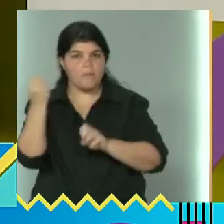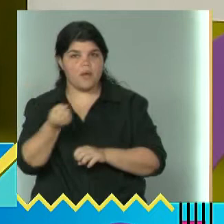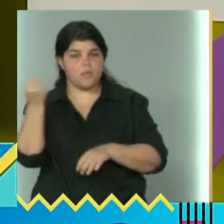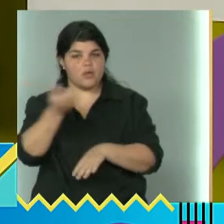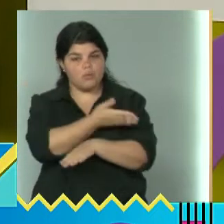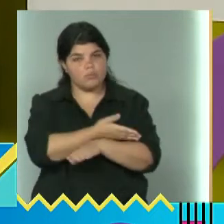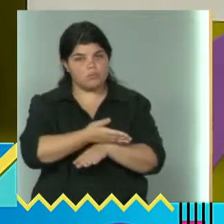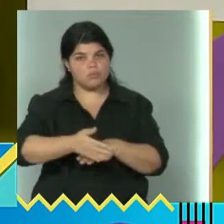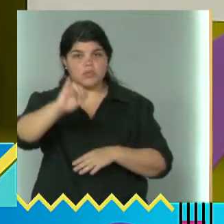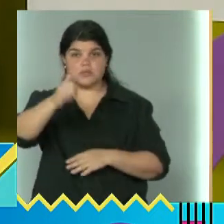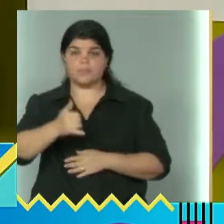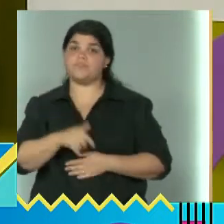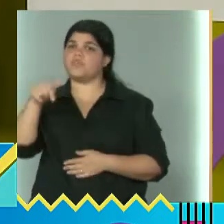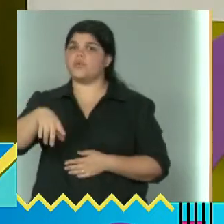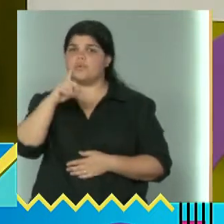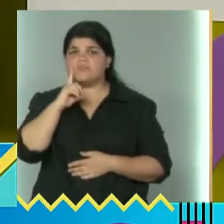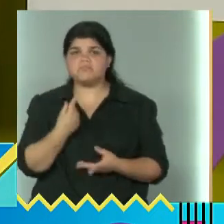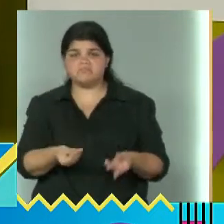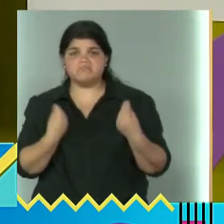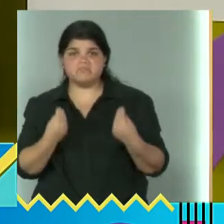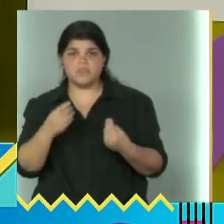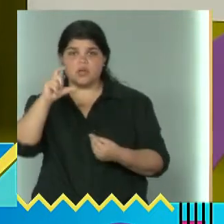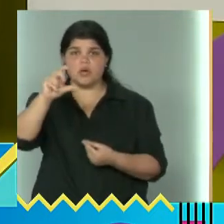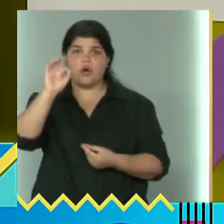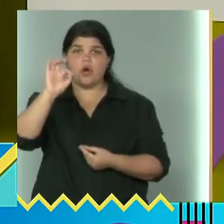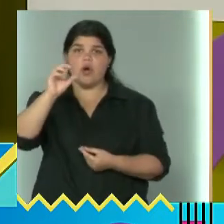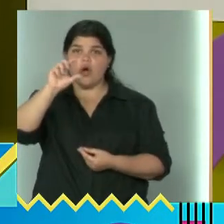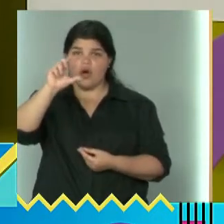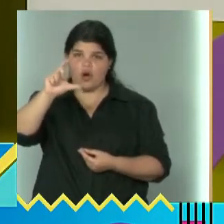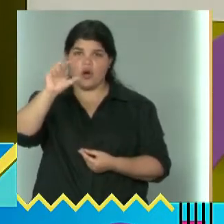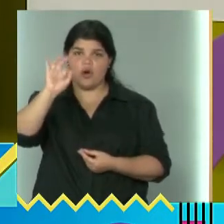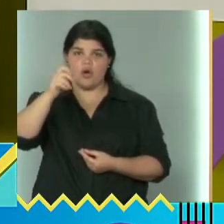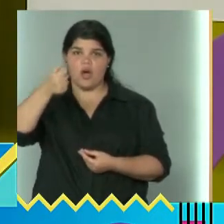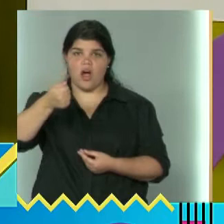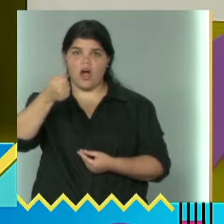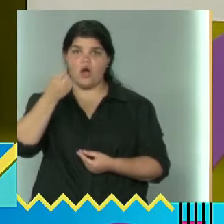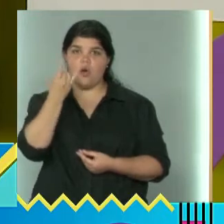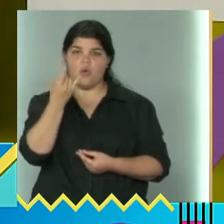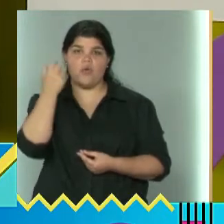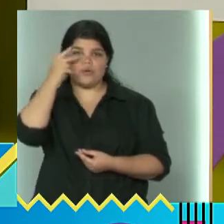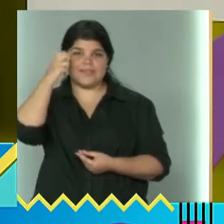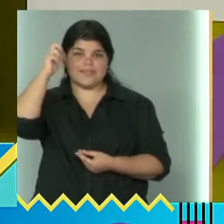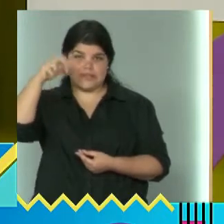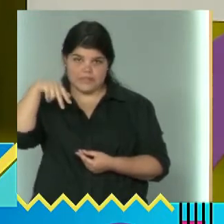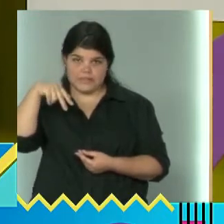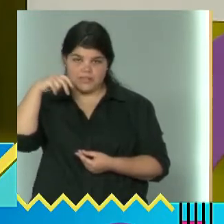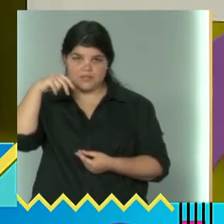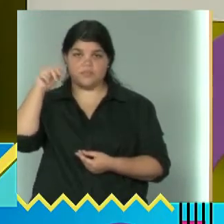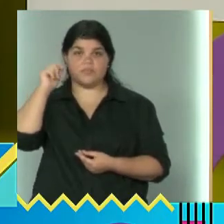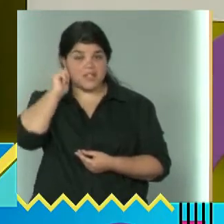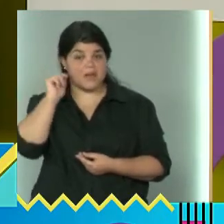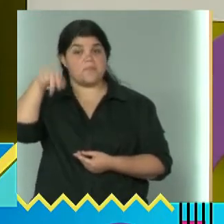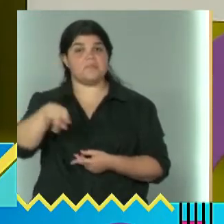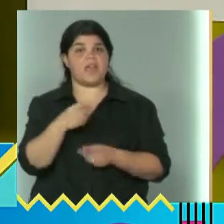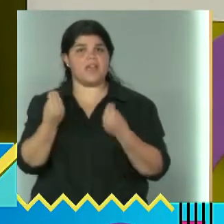supuesto. Y hoy nos toca el coaching. ¿Qué es el coaching? Hemos escuchado mucho de esto de no estoy buscando un coach o estoy haciendo